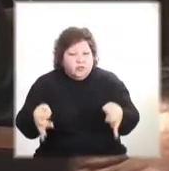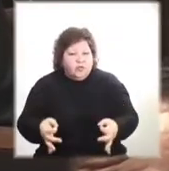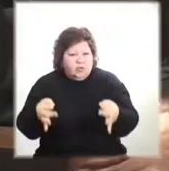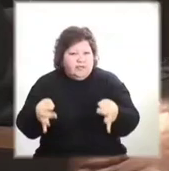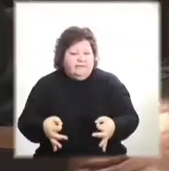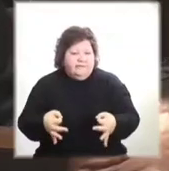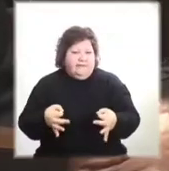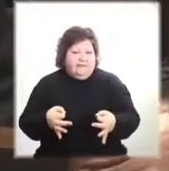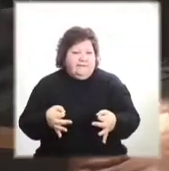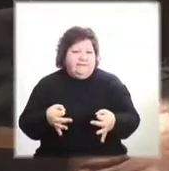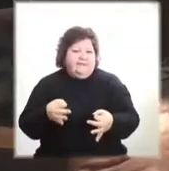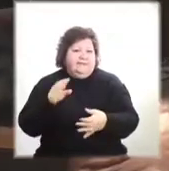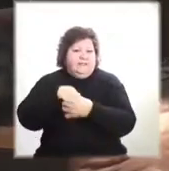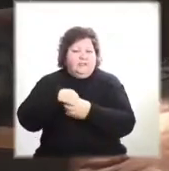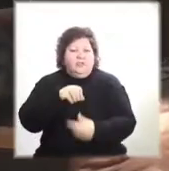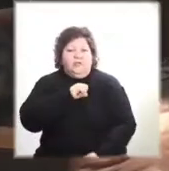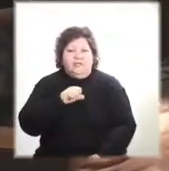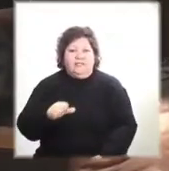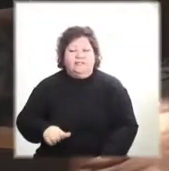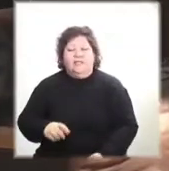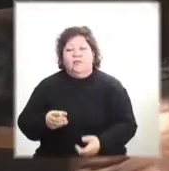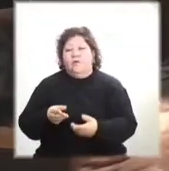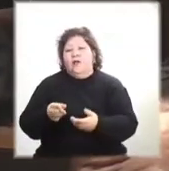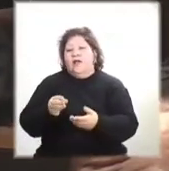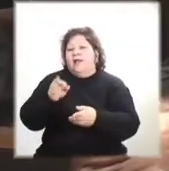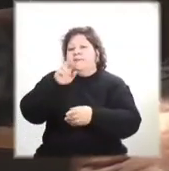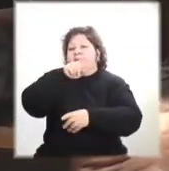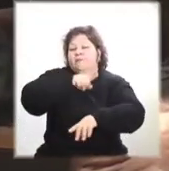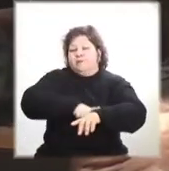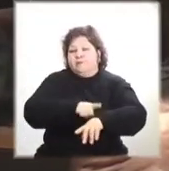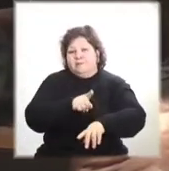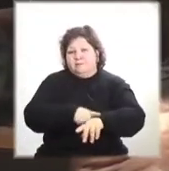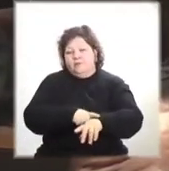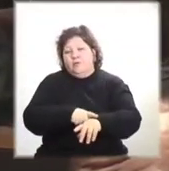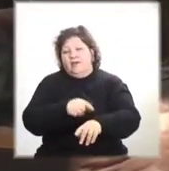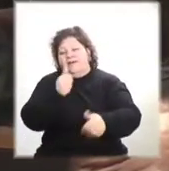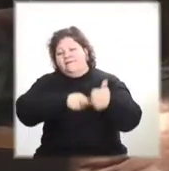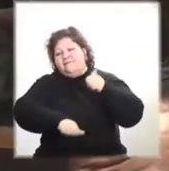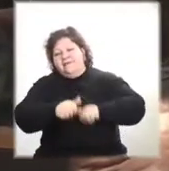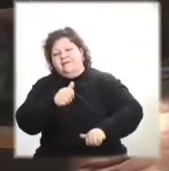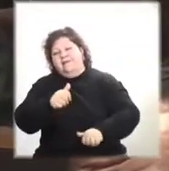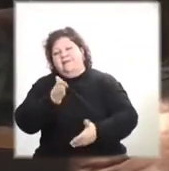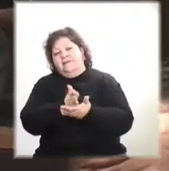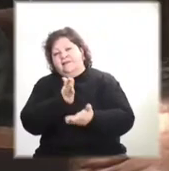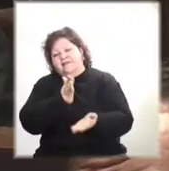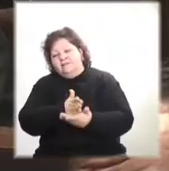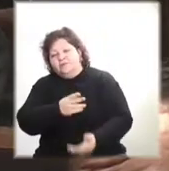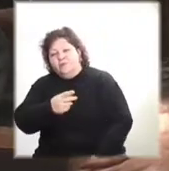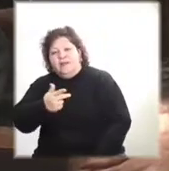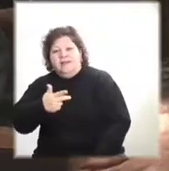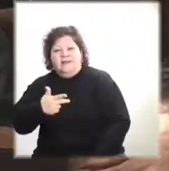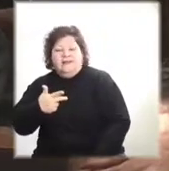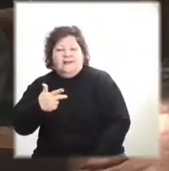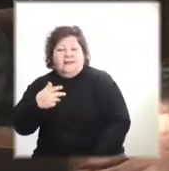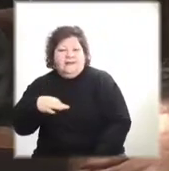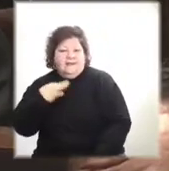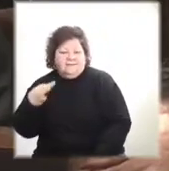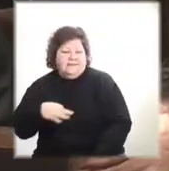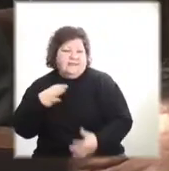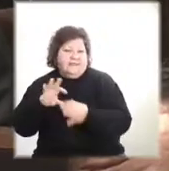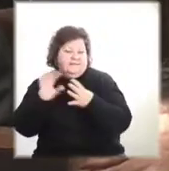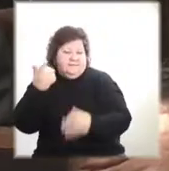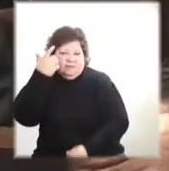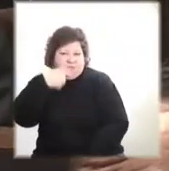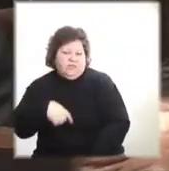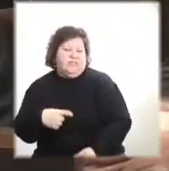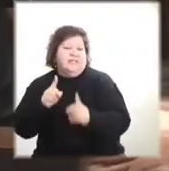vez, estos artículos afectan los derechos a la vida, la integridad física, la seguridad personal y la